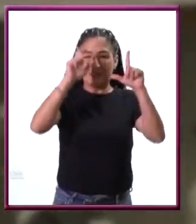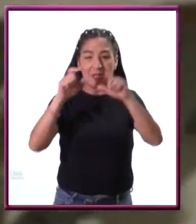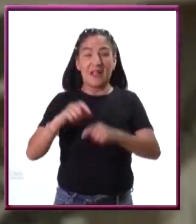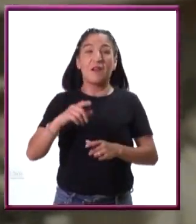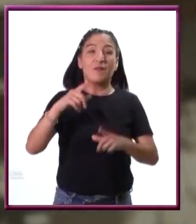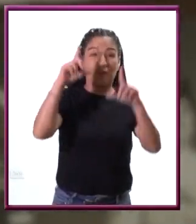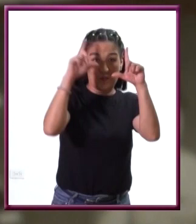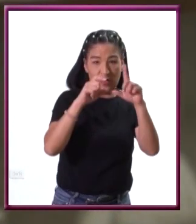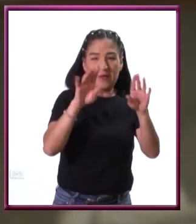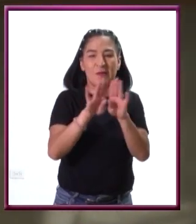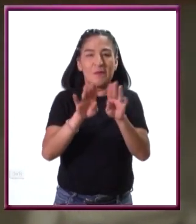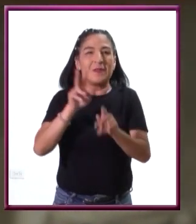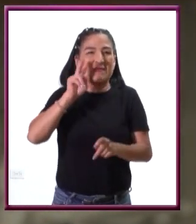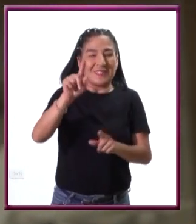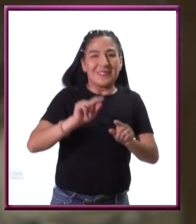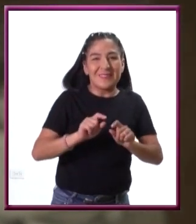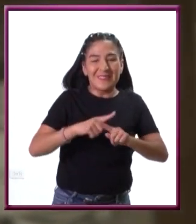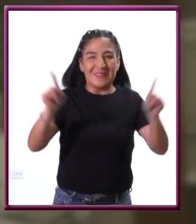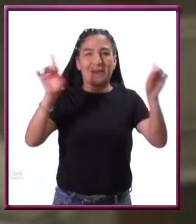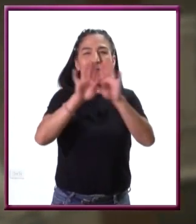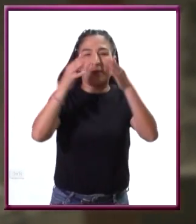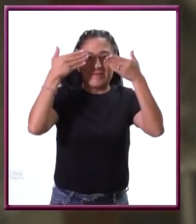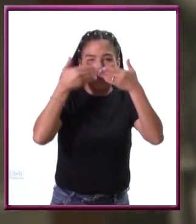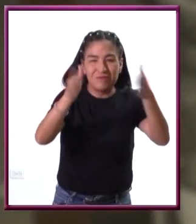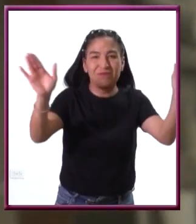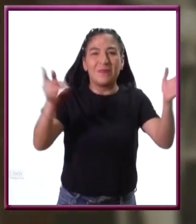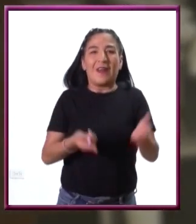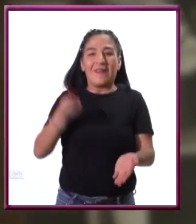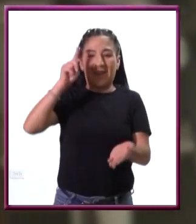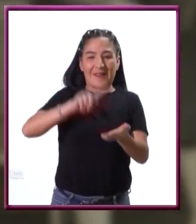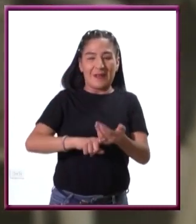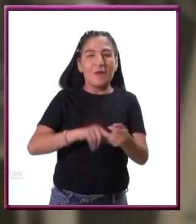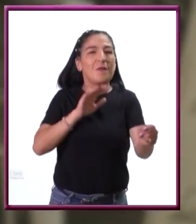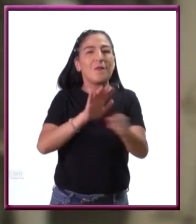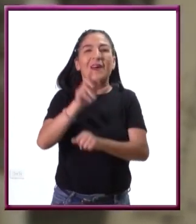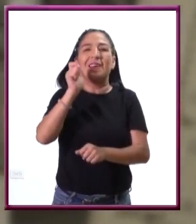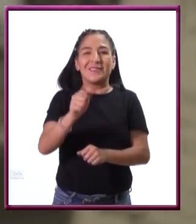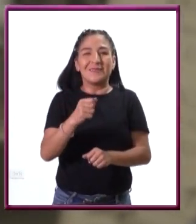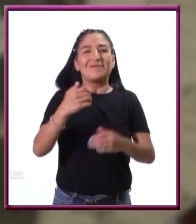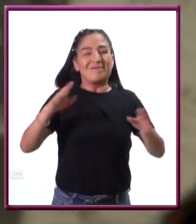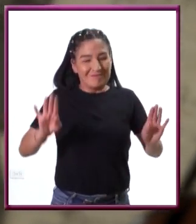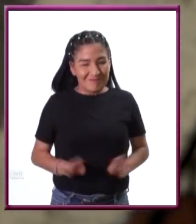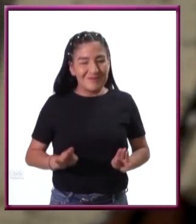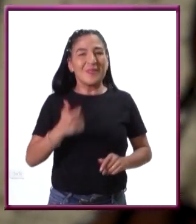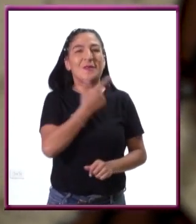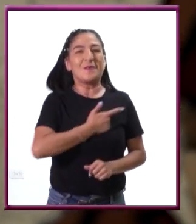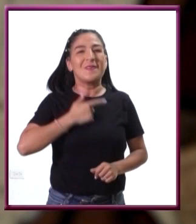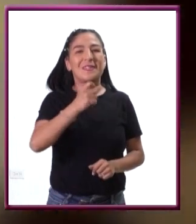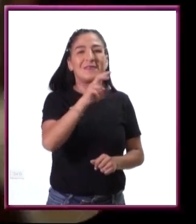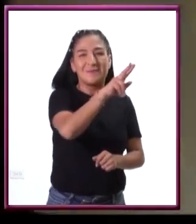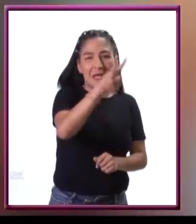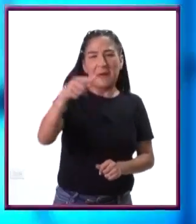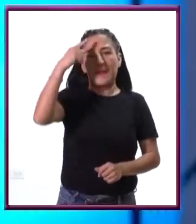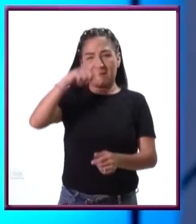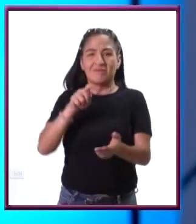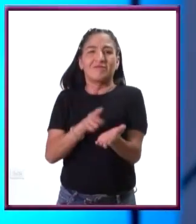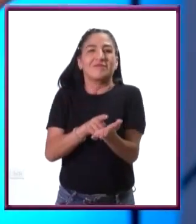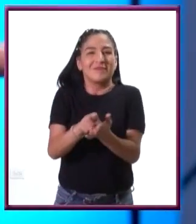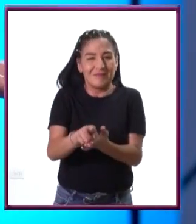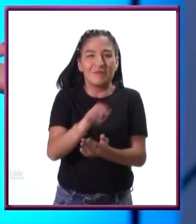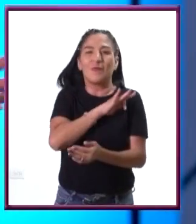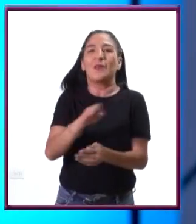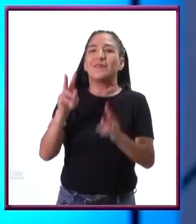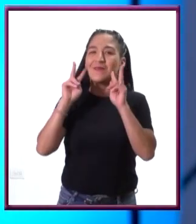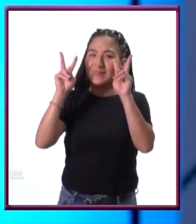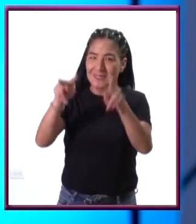y amplían nuestras nociones de lo que merece la pena mirar y de lo que tenemos derecho a observar.